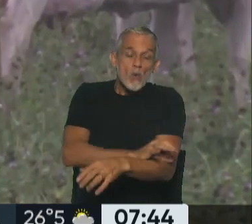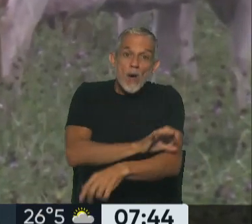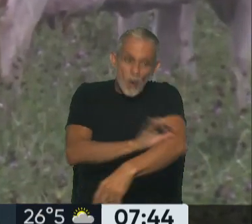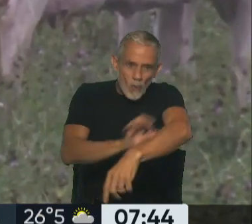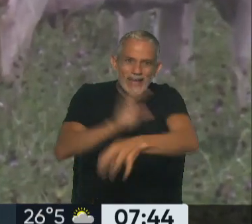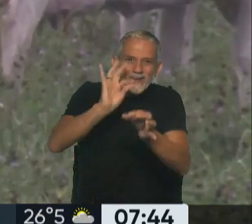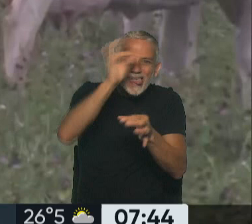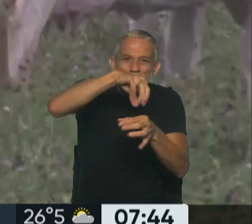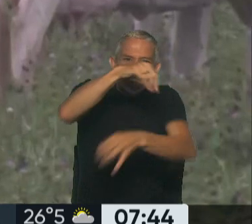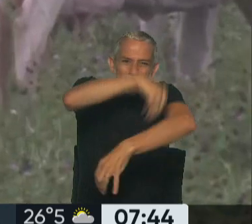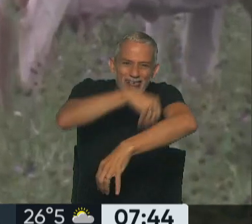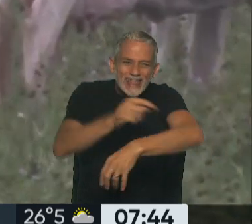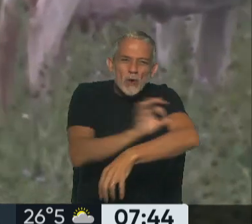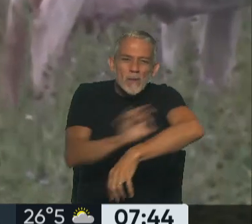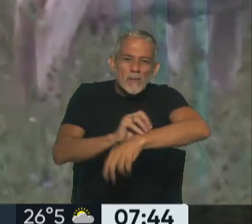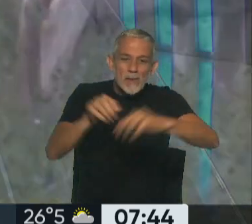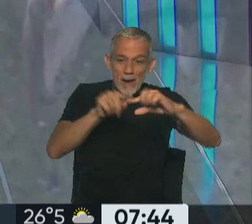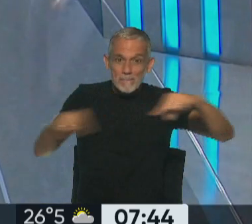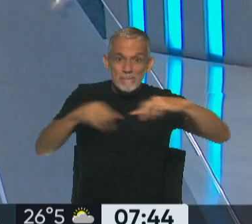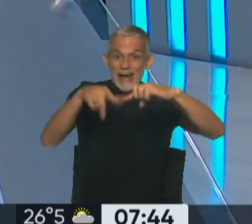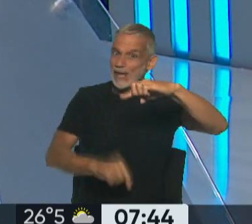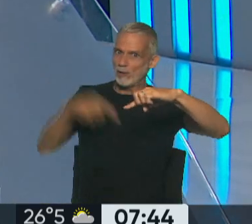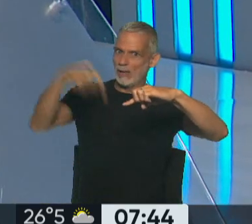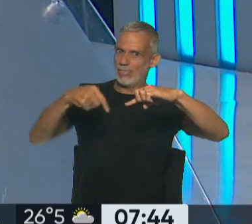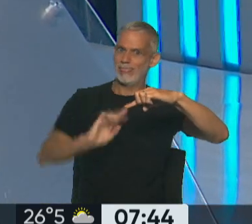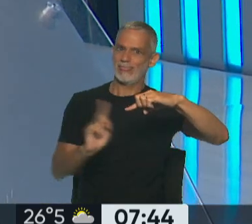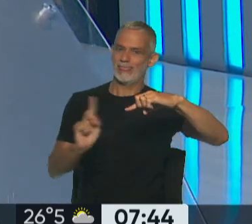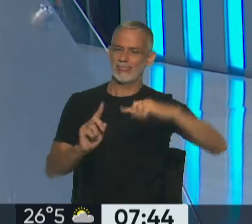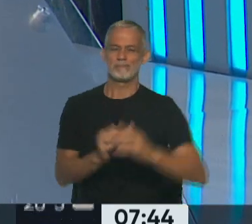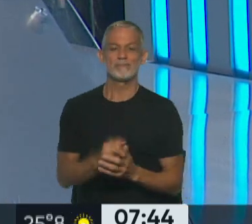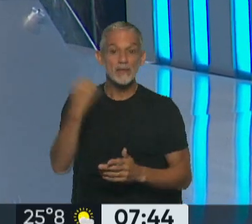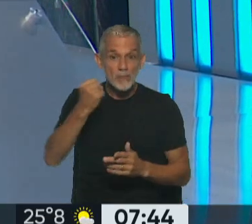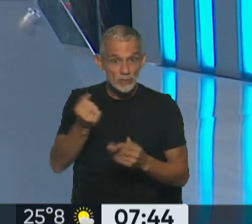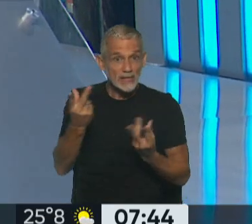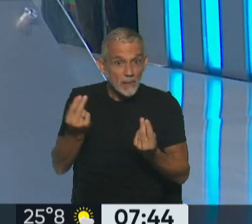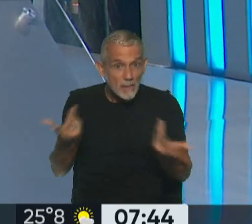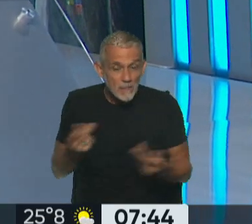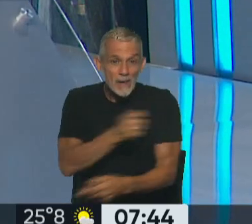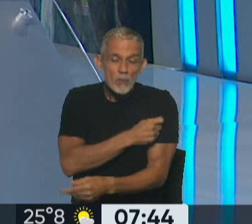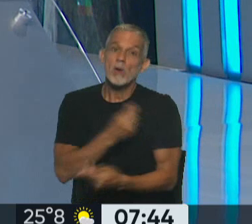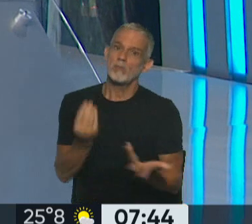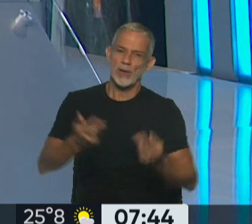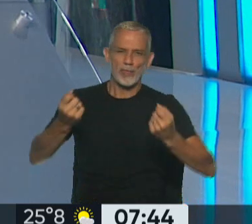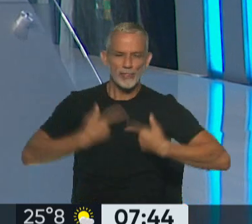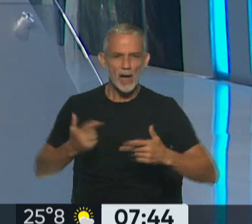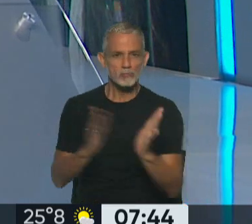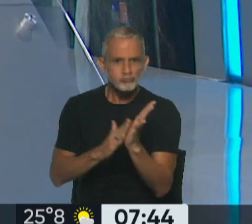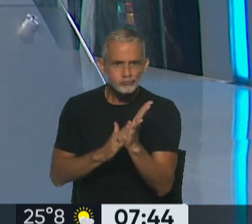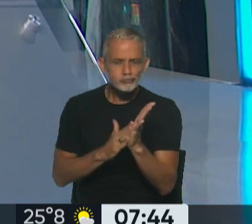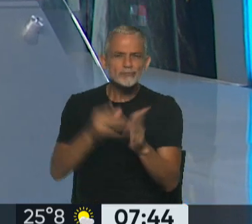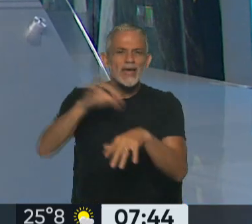viaja el virus de la fosa a la Patagonia cl ahora por qué es importante vacunar porque es lo que nos garantiza que no tengamos